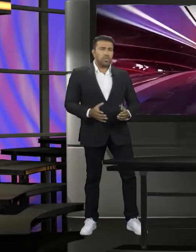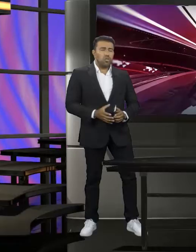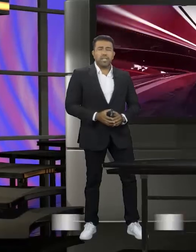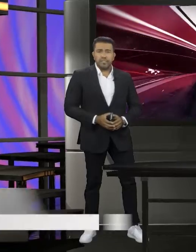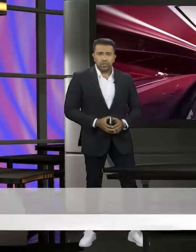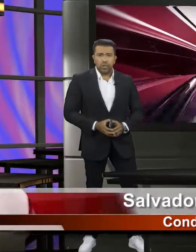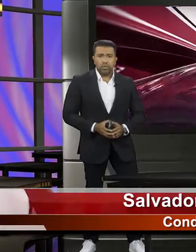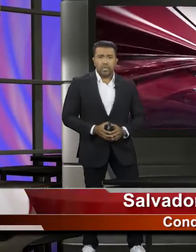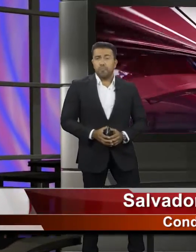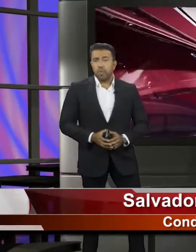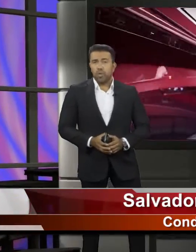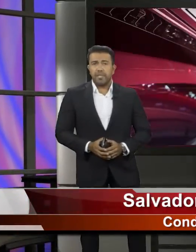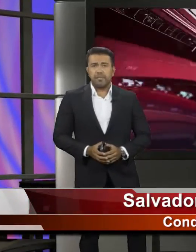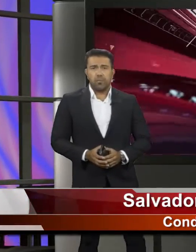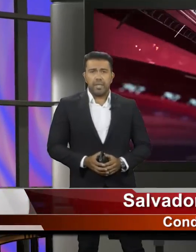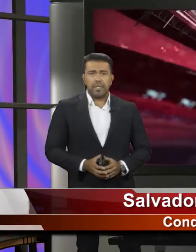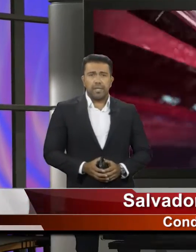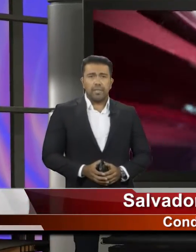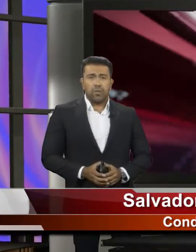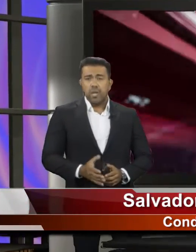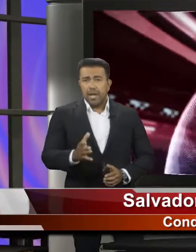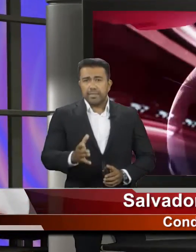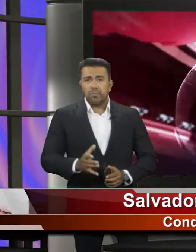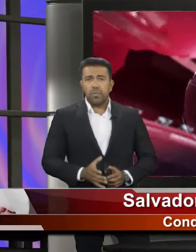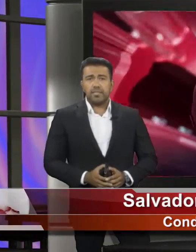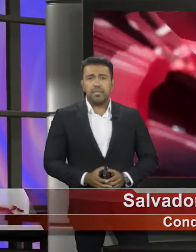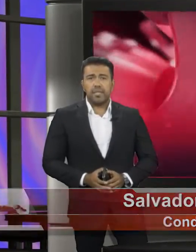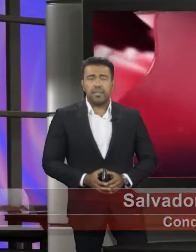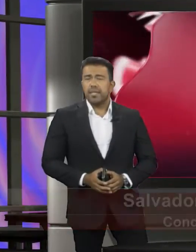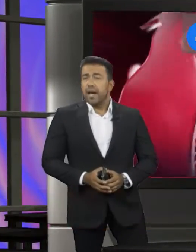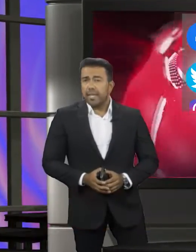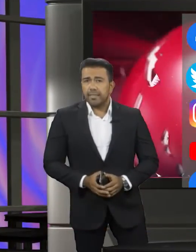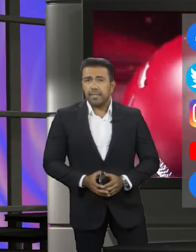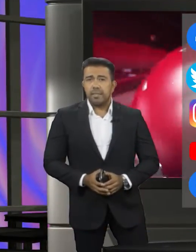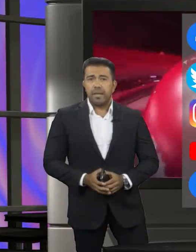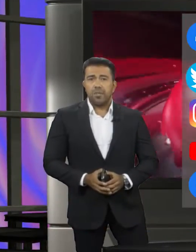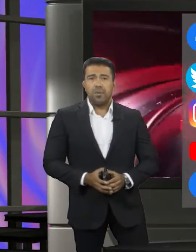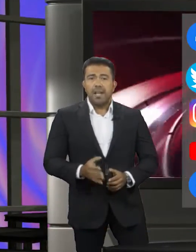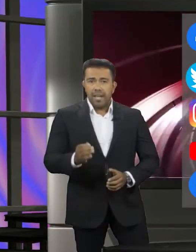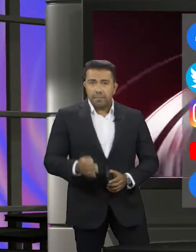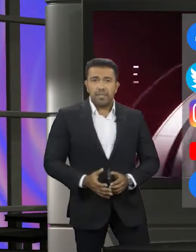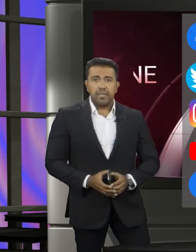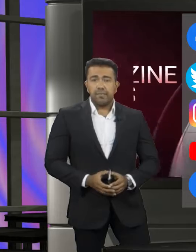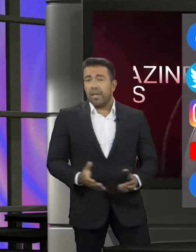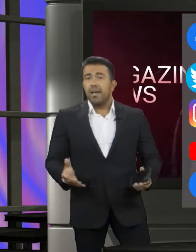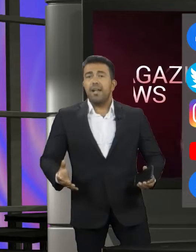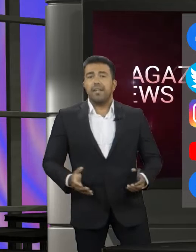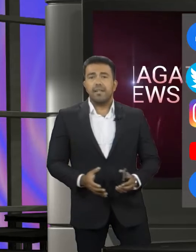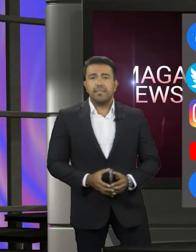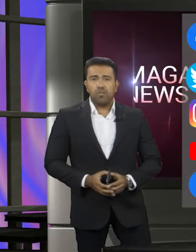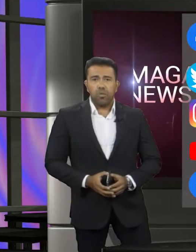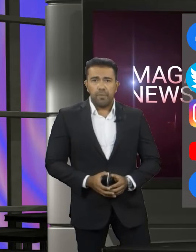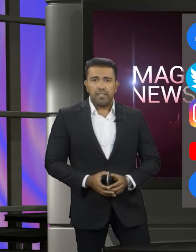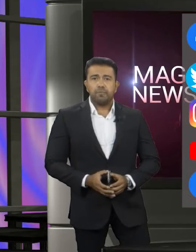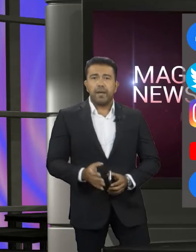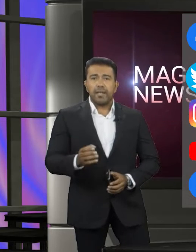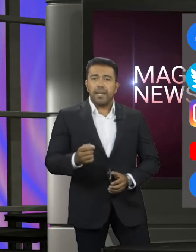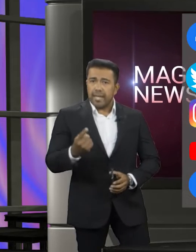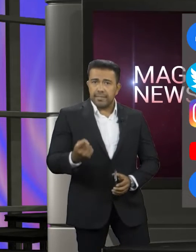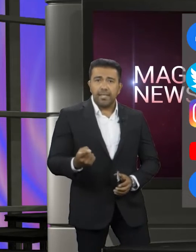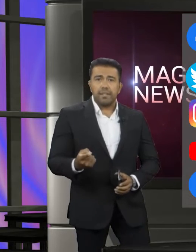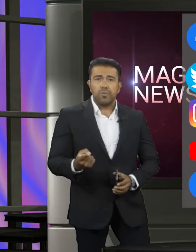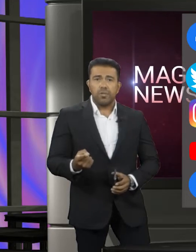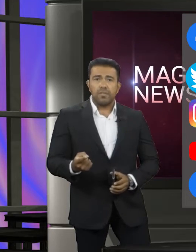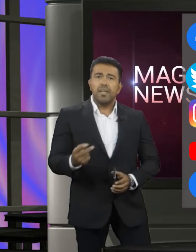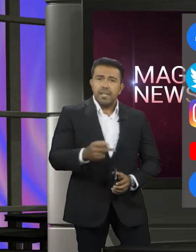Siguen creciendo los casos de contagio por COVID-19 en Querétaro. Las autoridades sanitarias hacen el llamado, la advertencia, la alerta a los jóvenes para